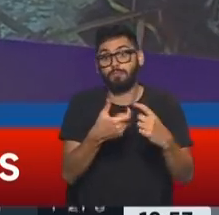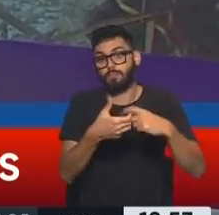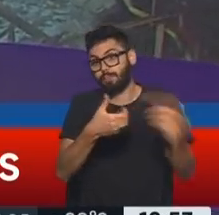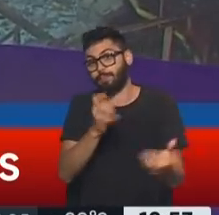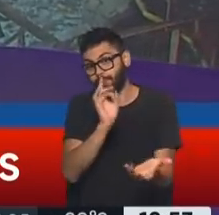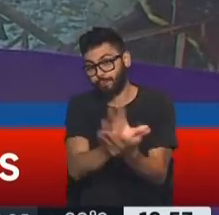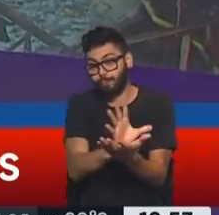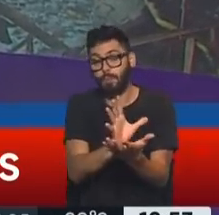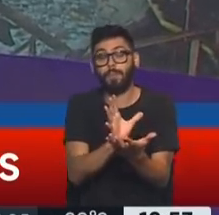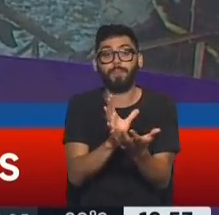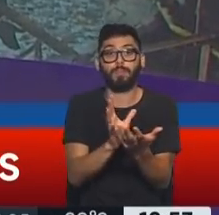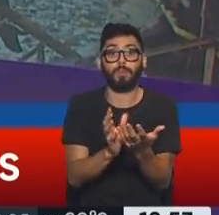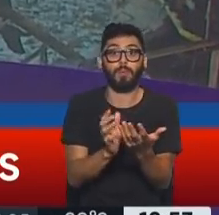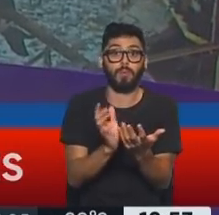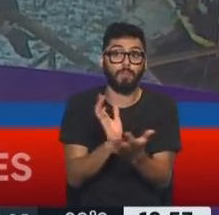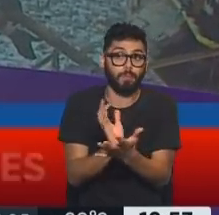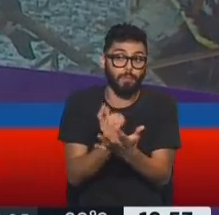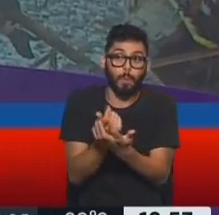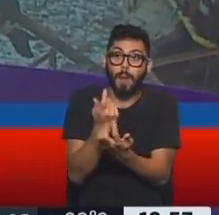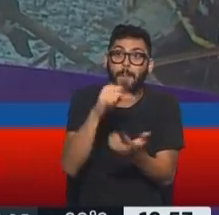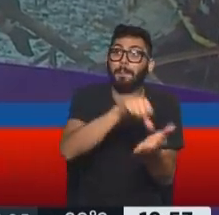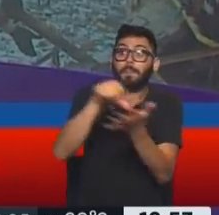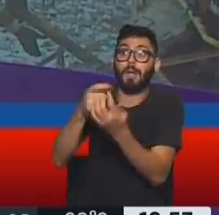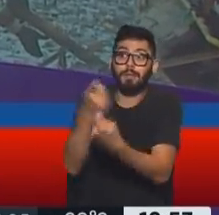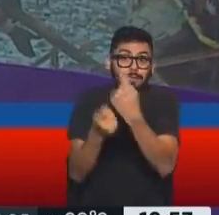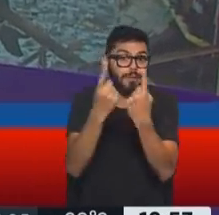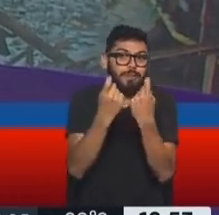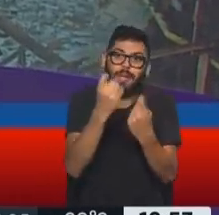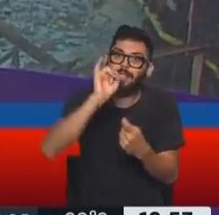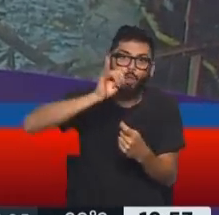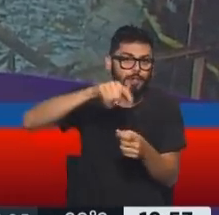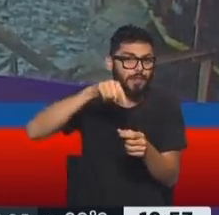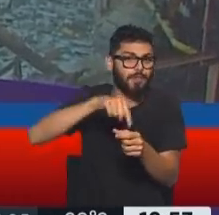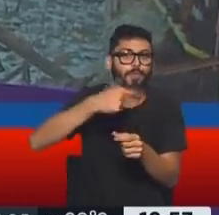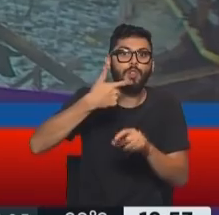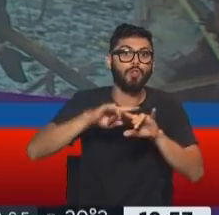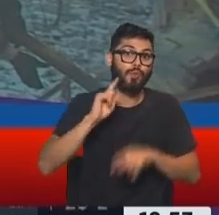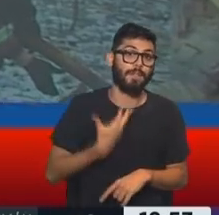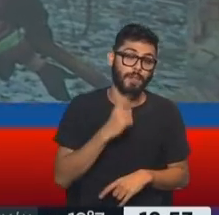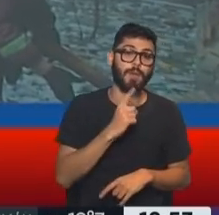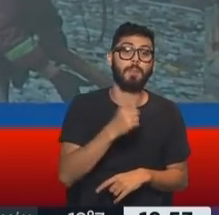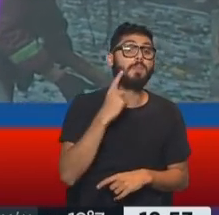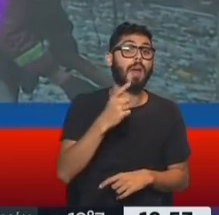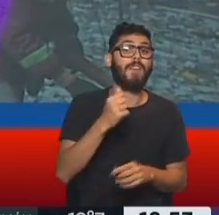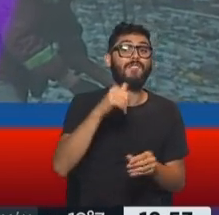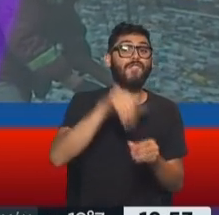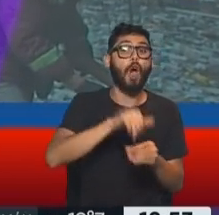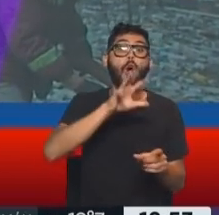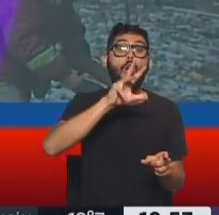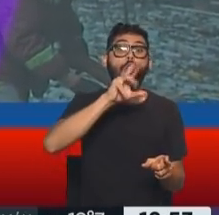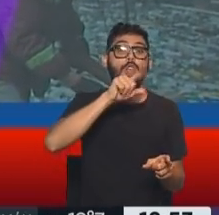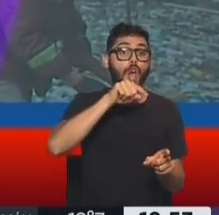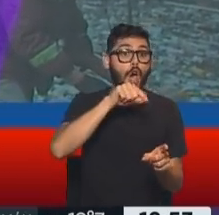para poder que comerciar entre países fíjate bueno el 90% del sistema bancario ruso